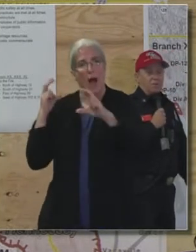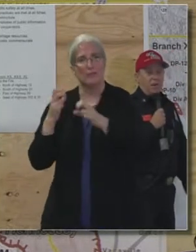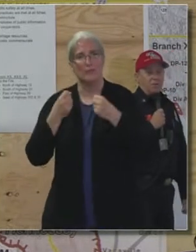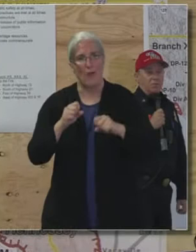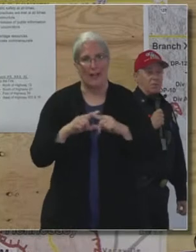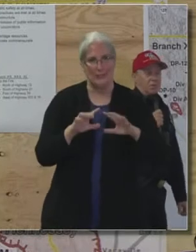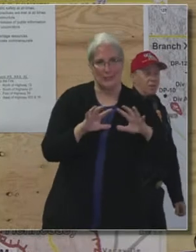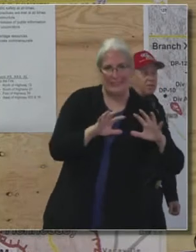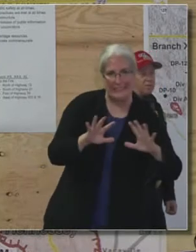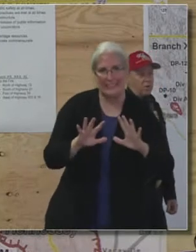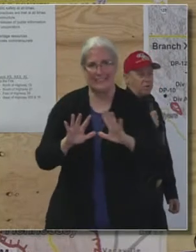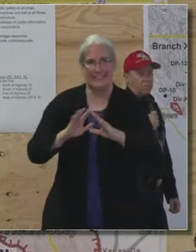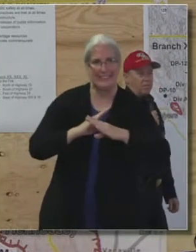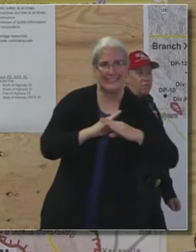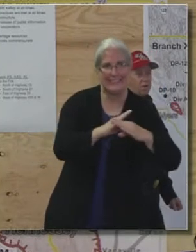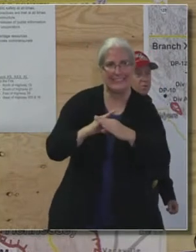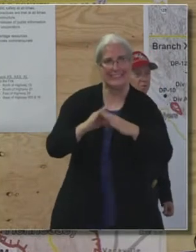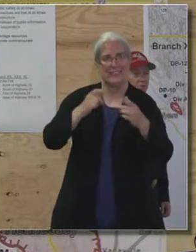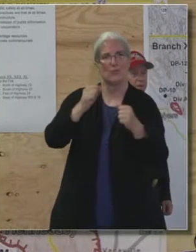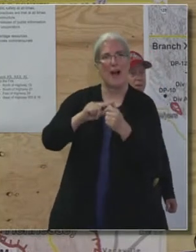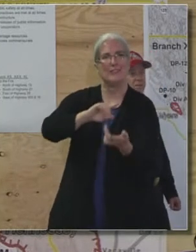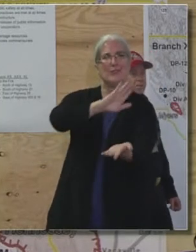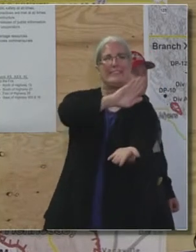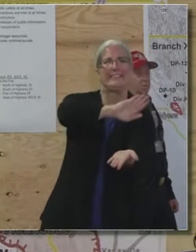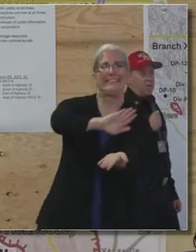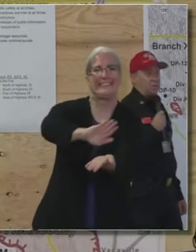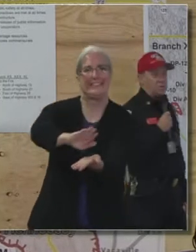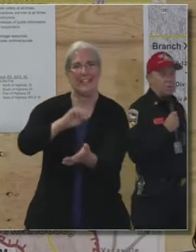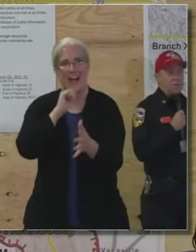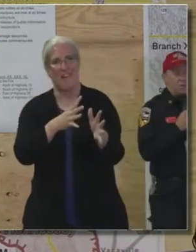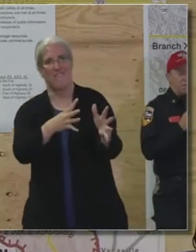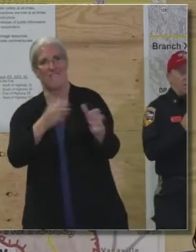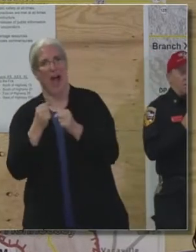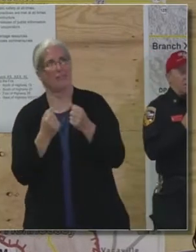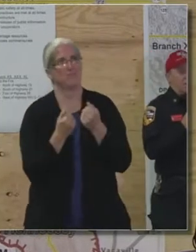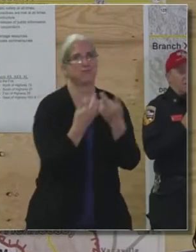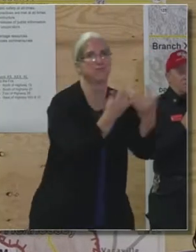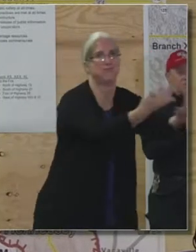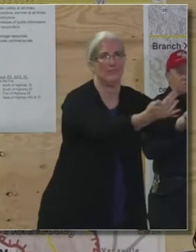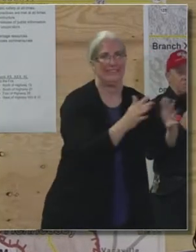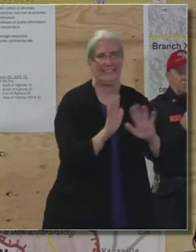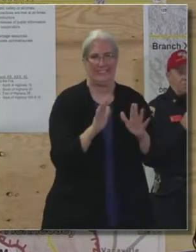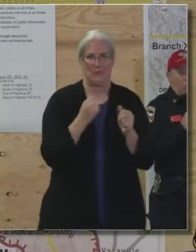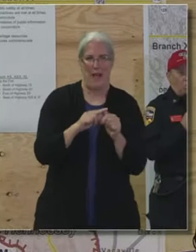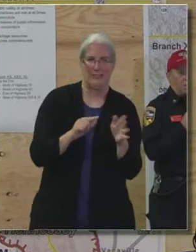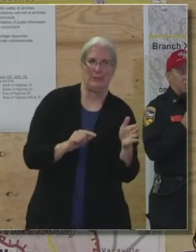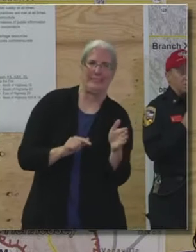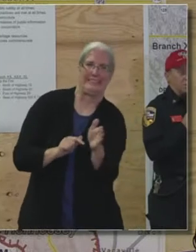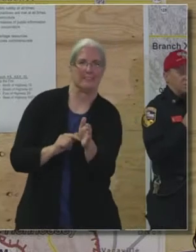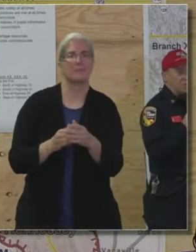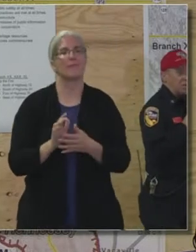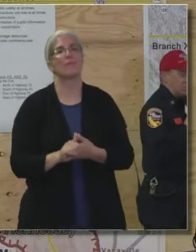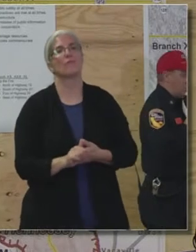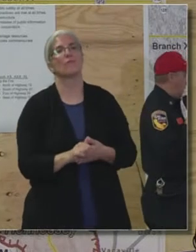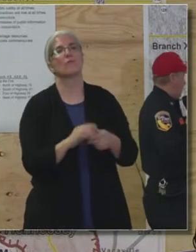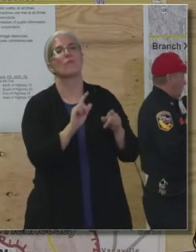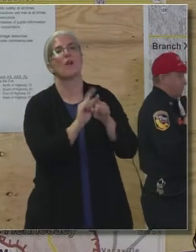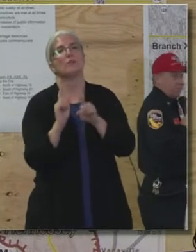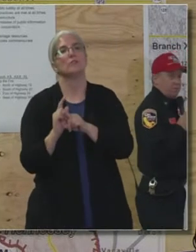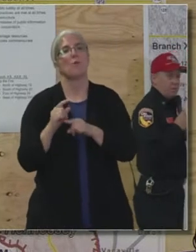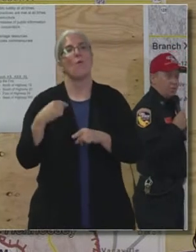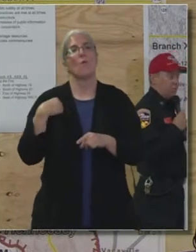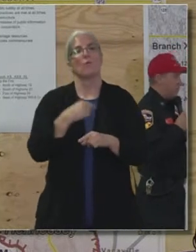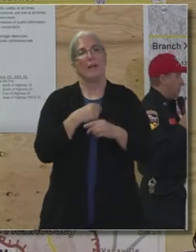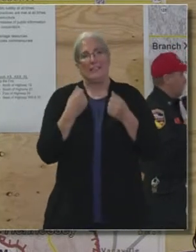disminuir la propagación de este incendio en dirección de cambio también estamos organizando evacuaciones necesarias y